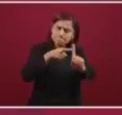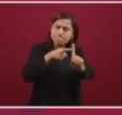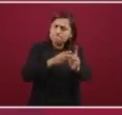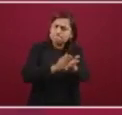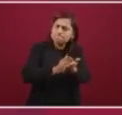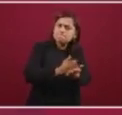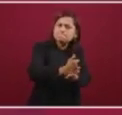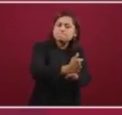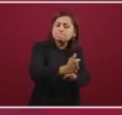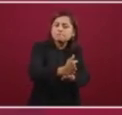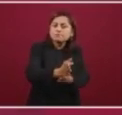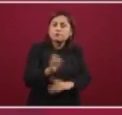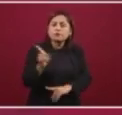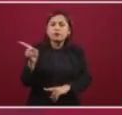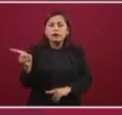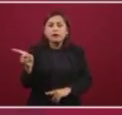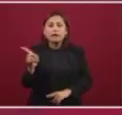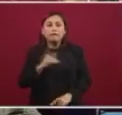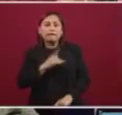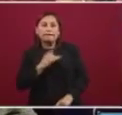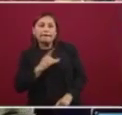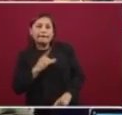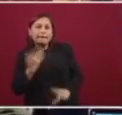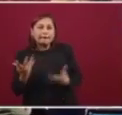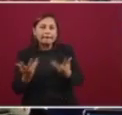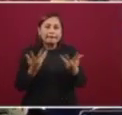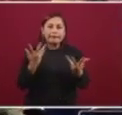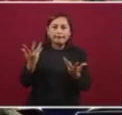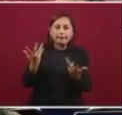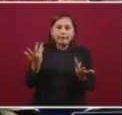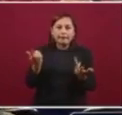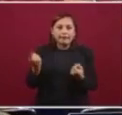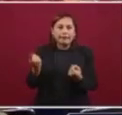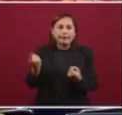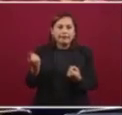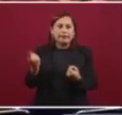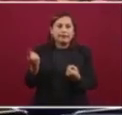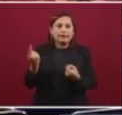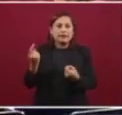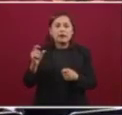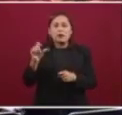intimidar por ninguna corporación, por ningún gobierno.